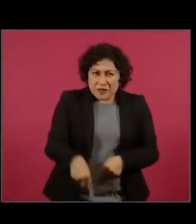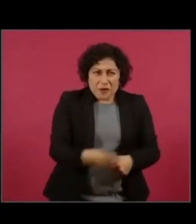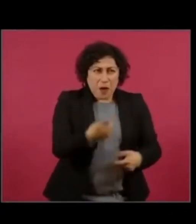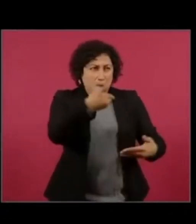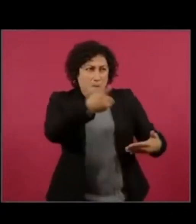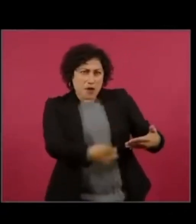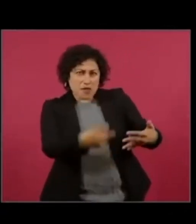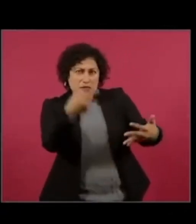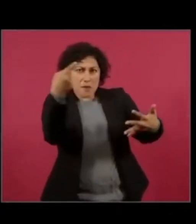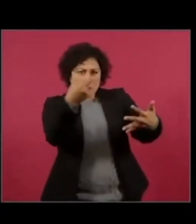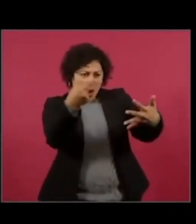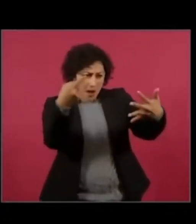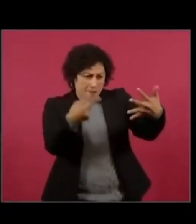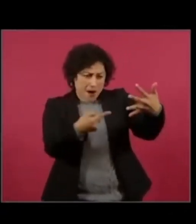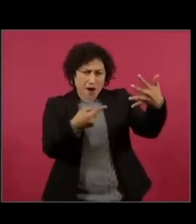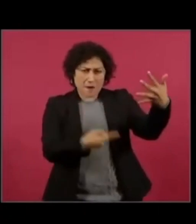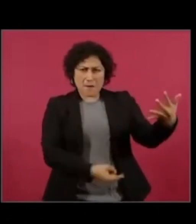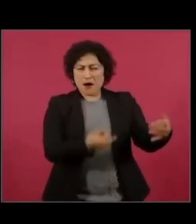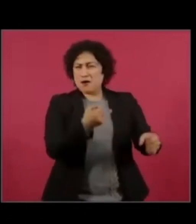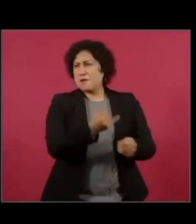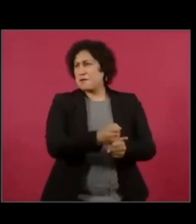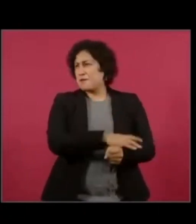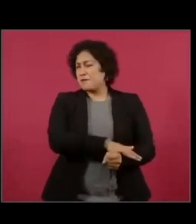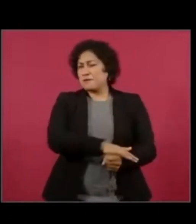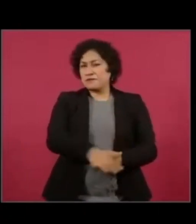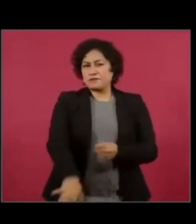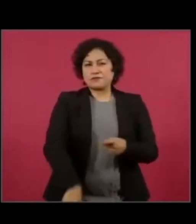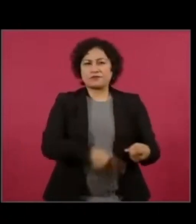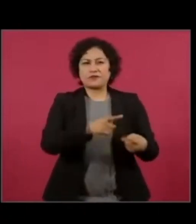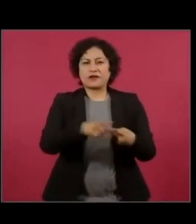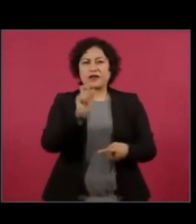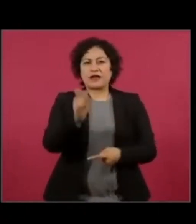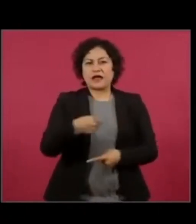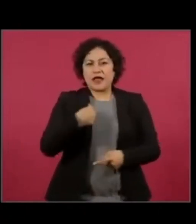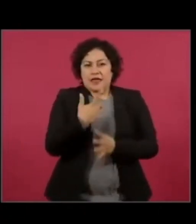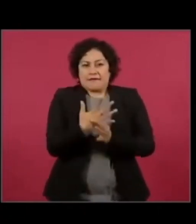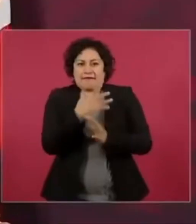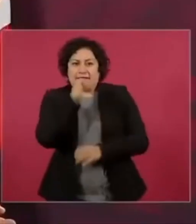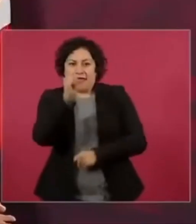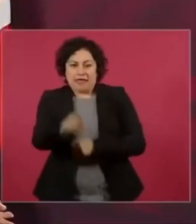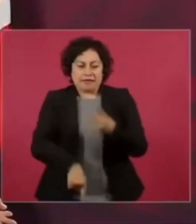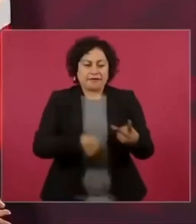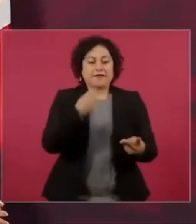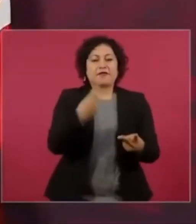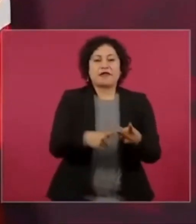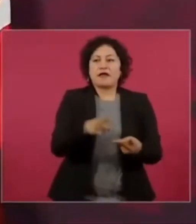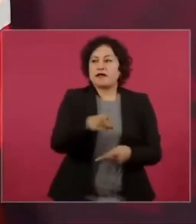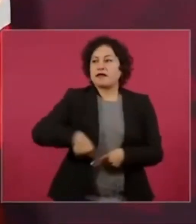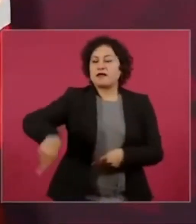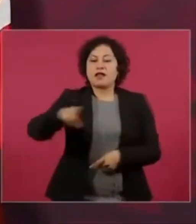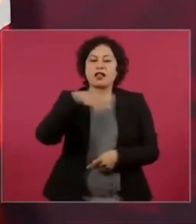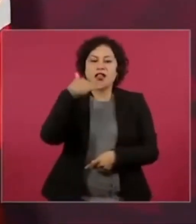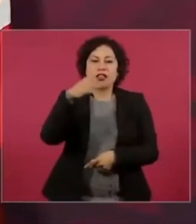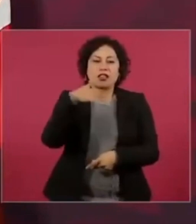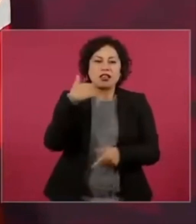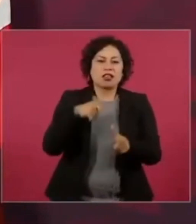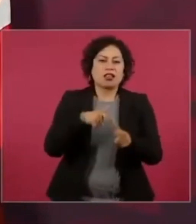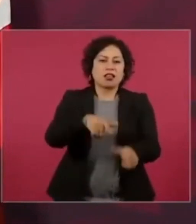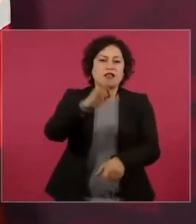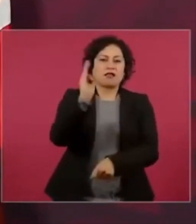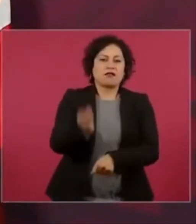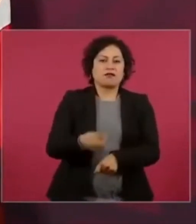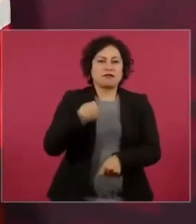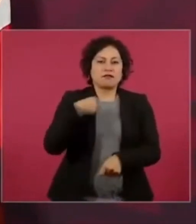barbaridad. Desístete, impunidad, dinero, Adrián Fiscal, Reynoso Auditor. La vi y le